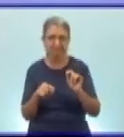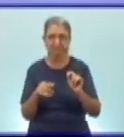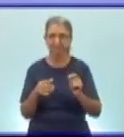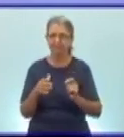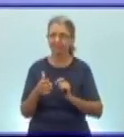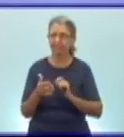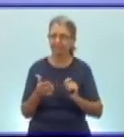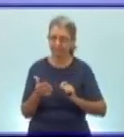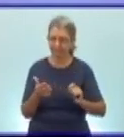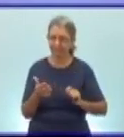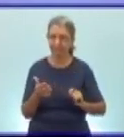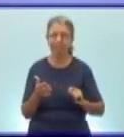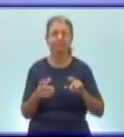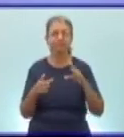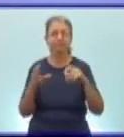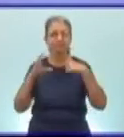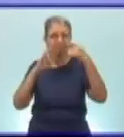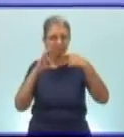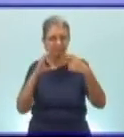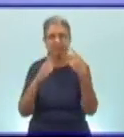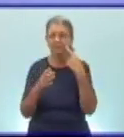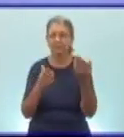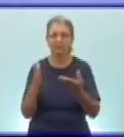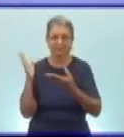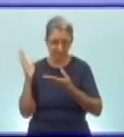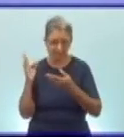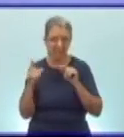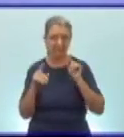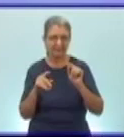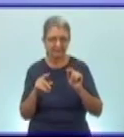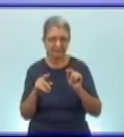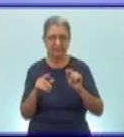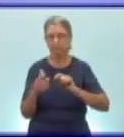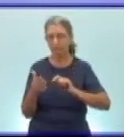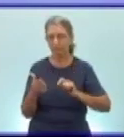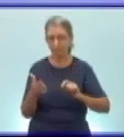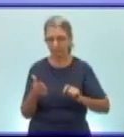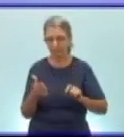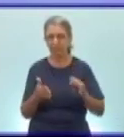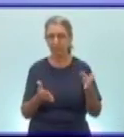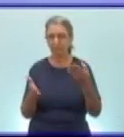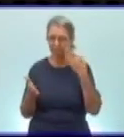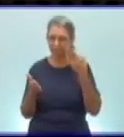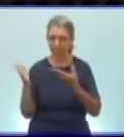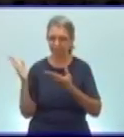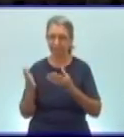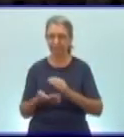Y luego va a formular esa definición de lo que es resonancia. Veamos el material.